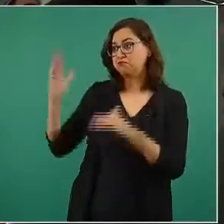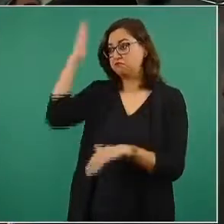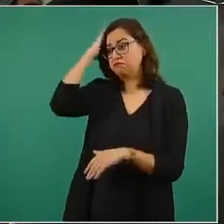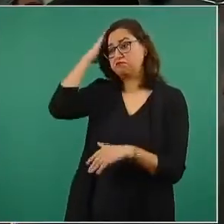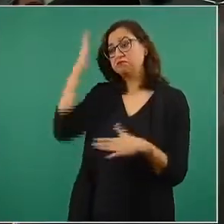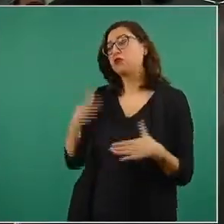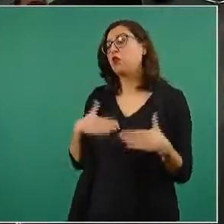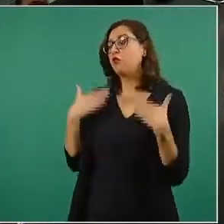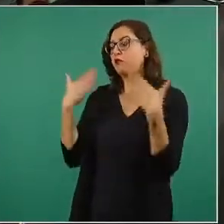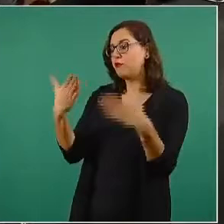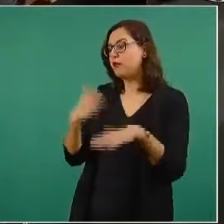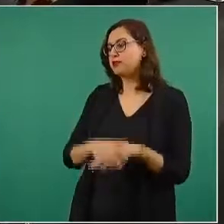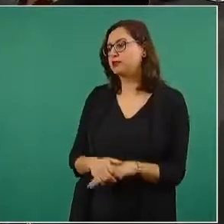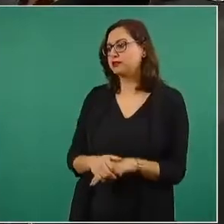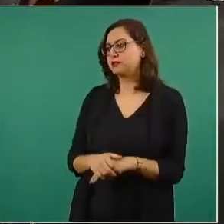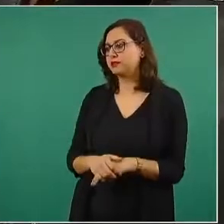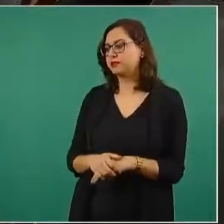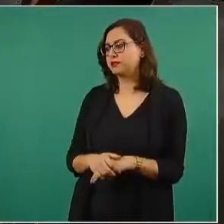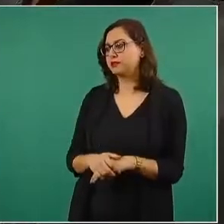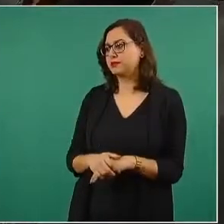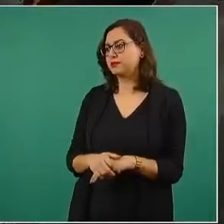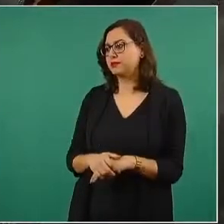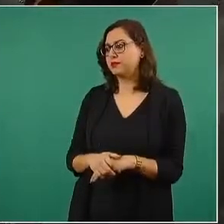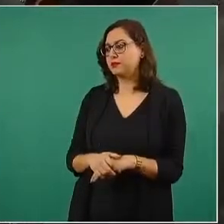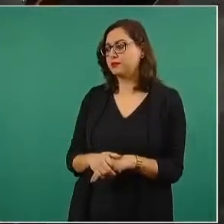De acuerdo a la Constitución,